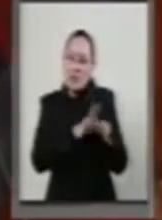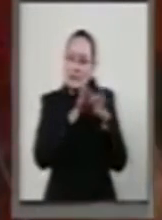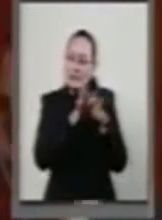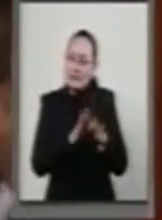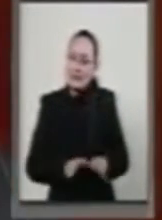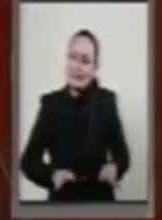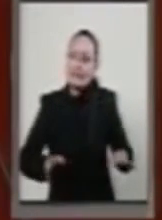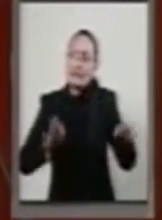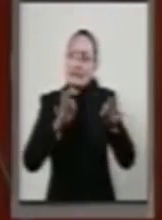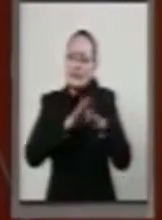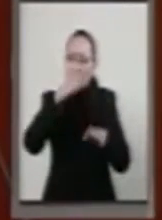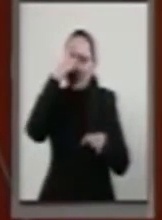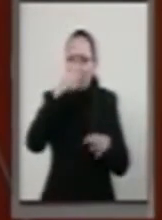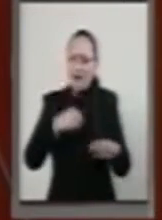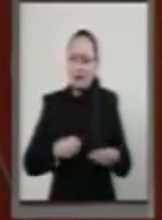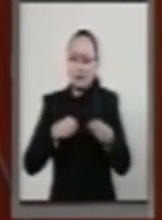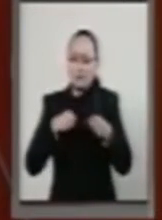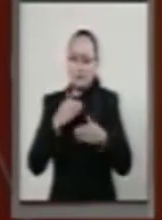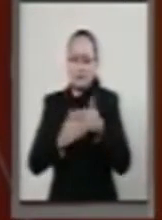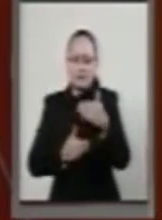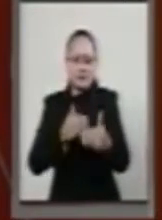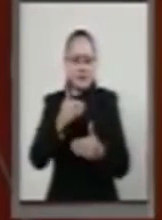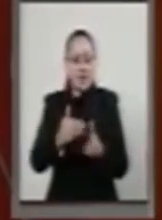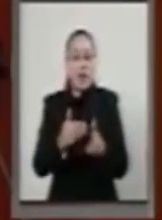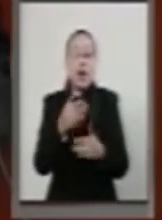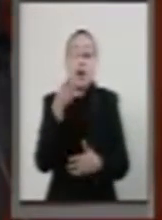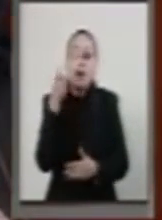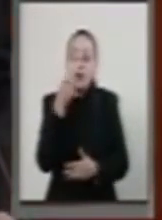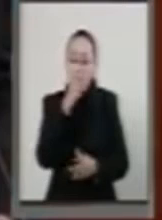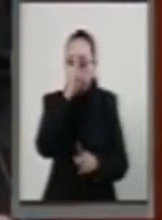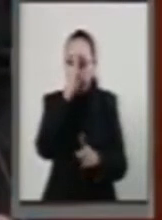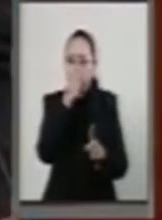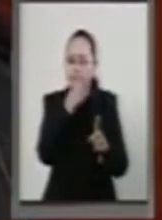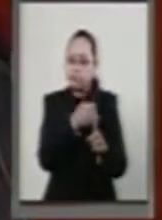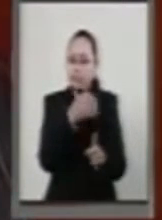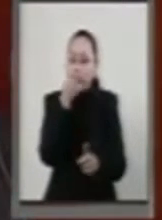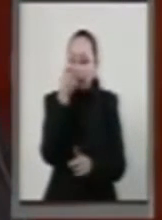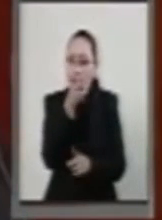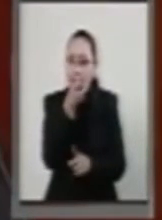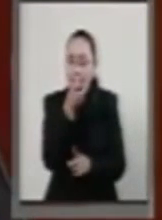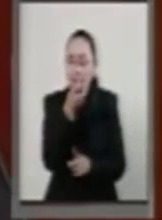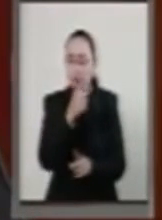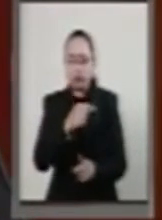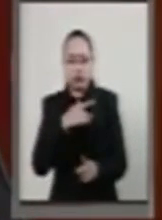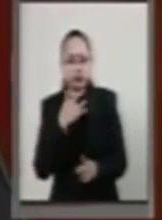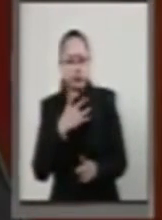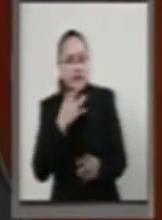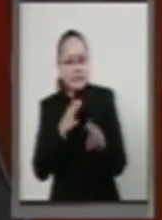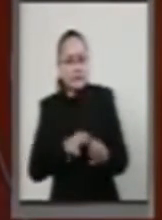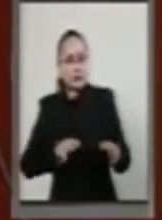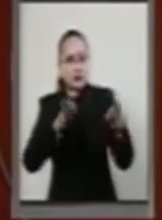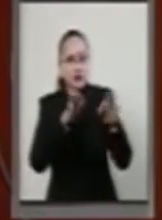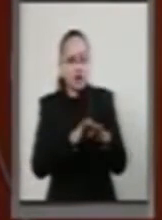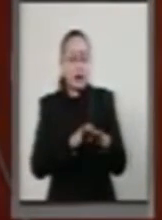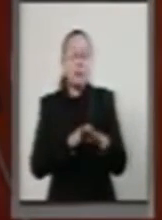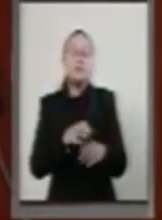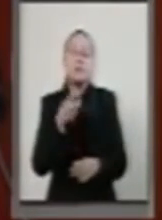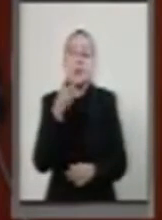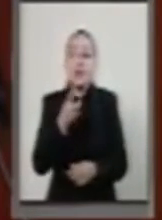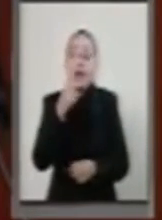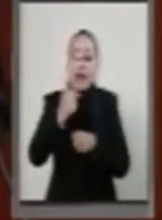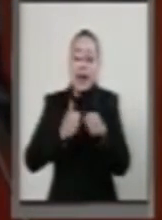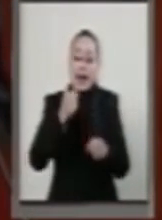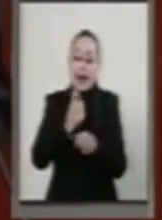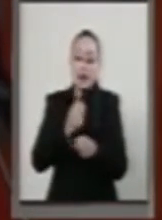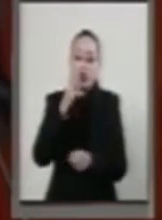su supervivencia. En este sentido, en el que en el año 2002